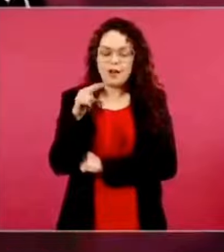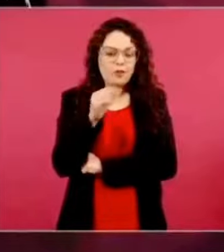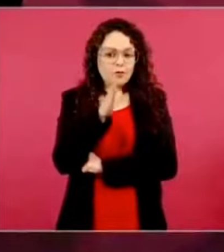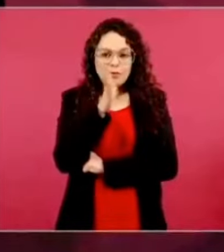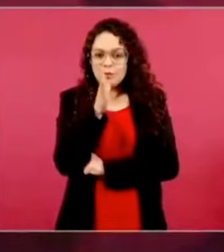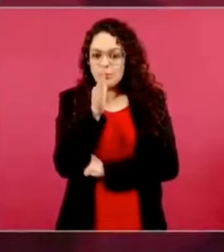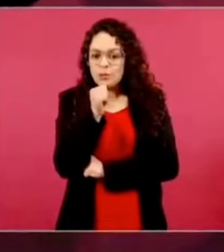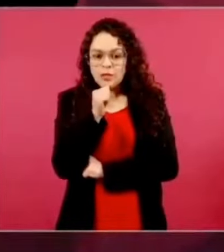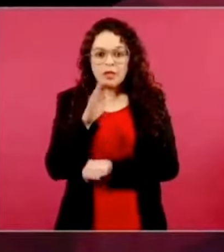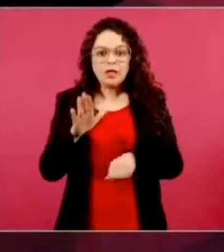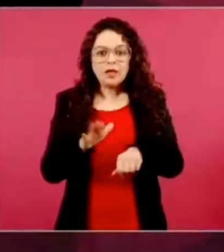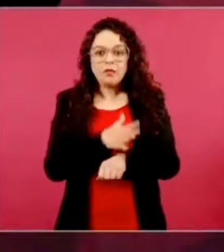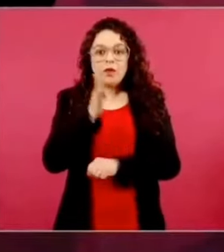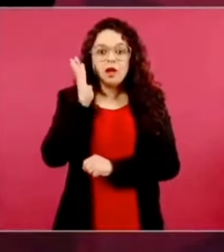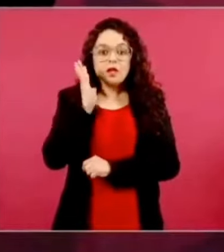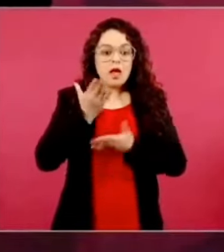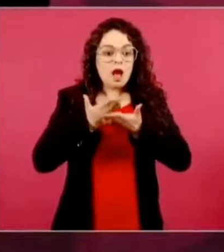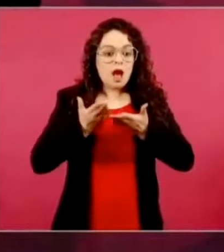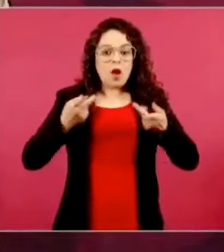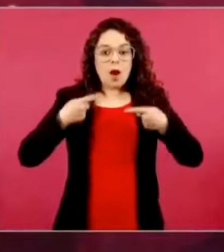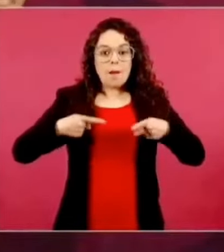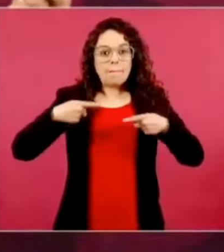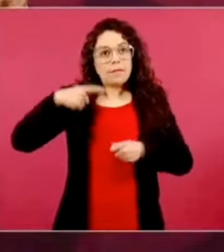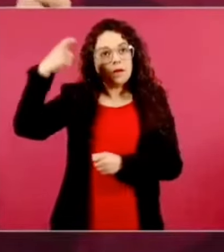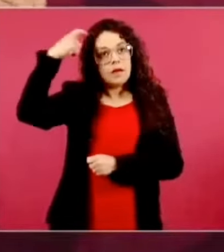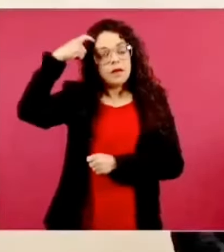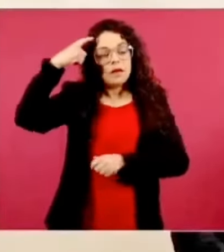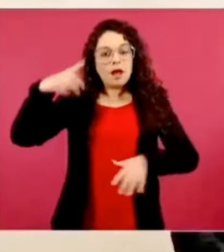de cambio de mentalidad, pero además